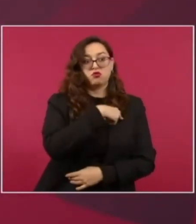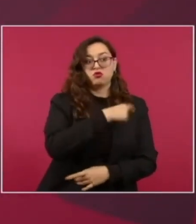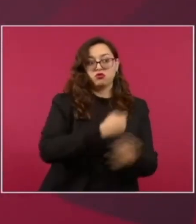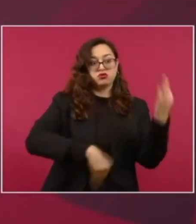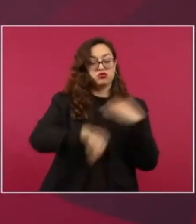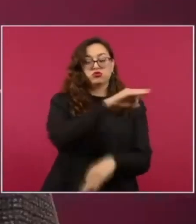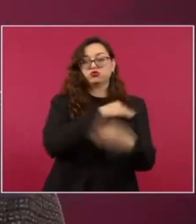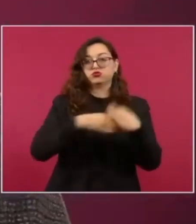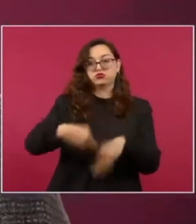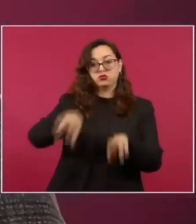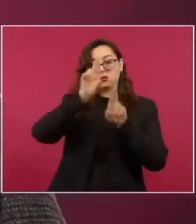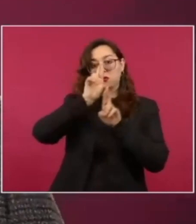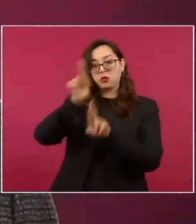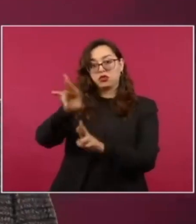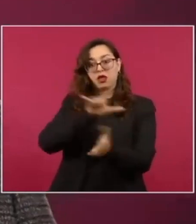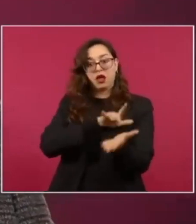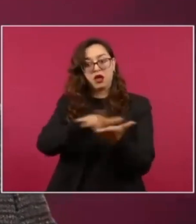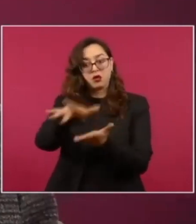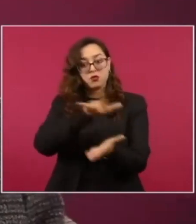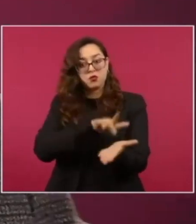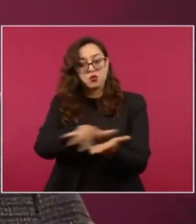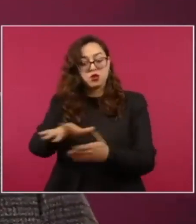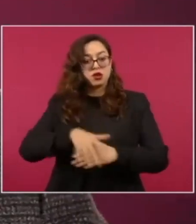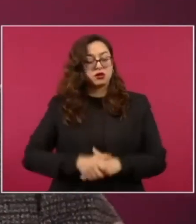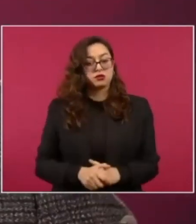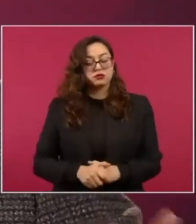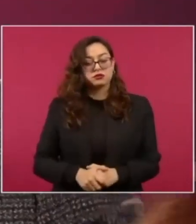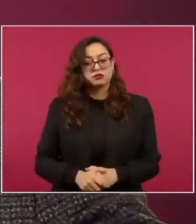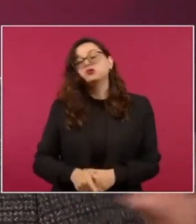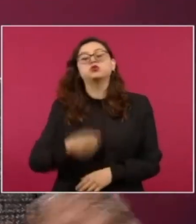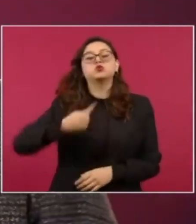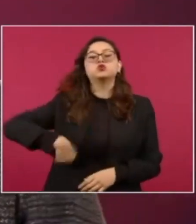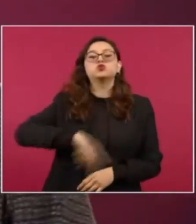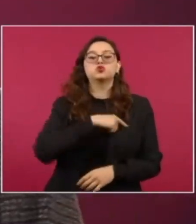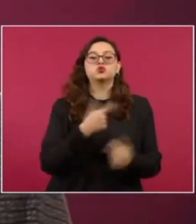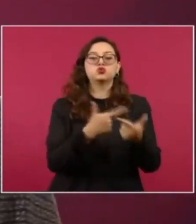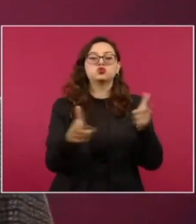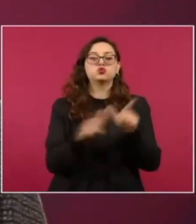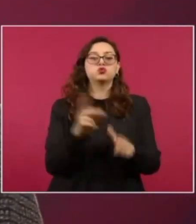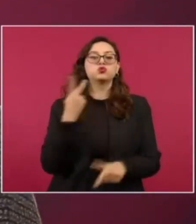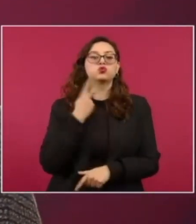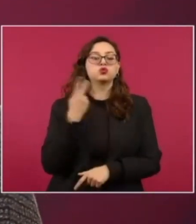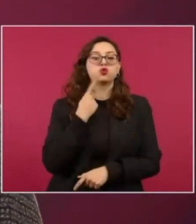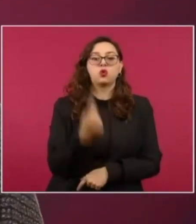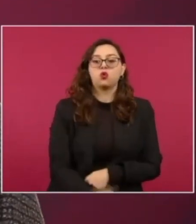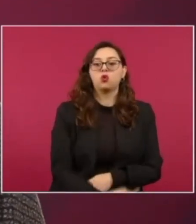Es el único partido que tiene ese método de elección.